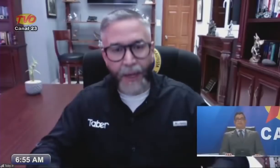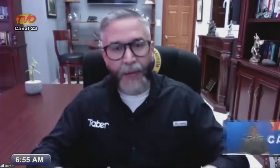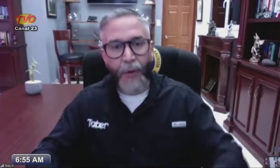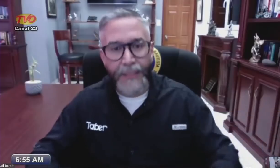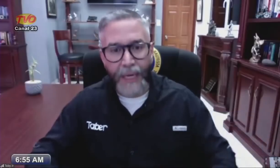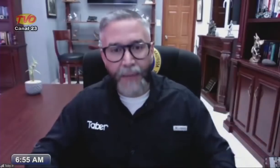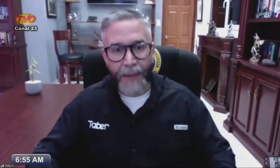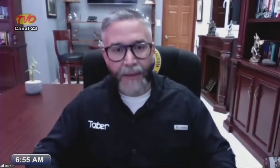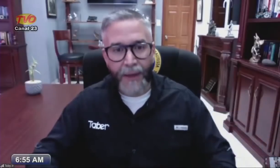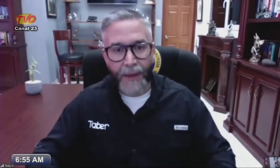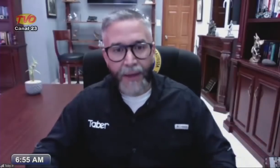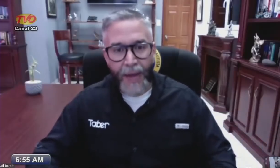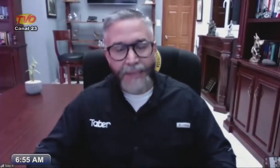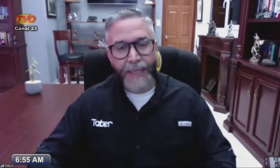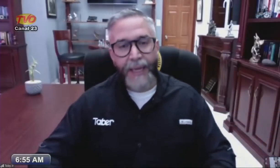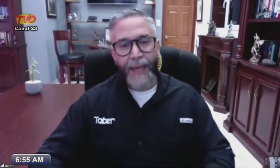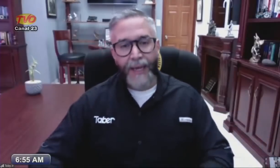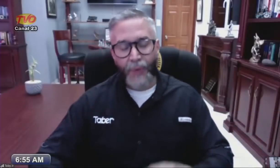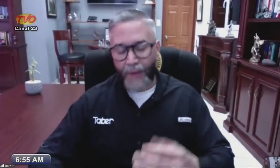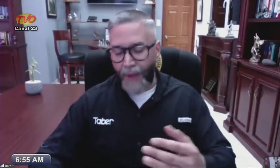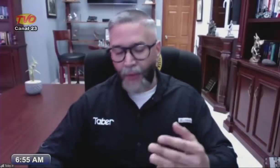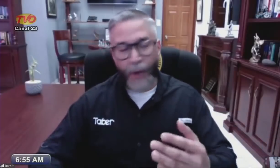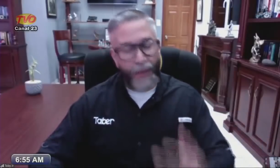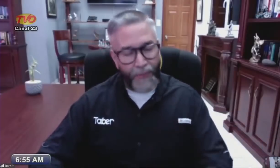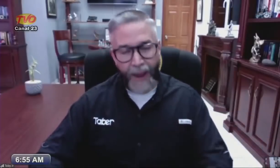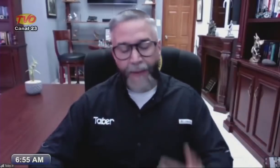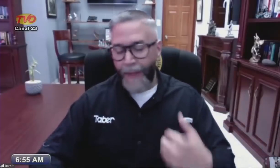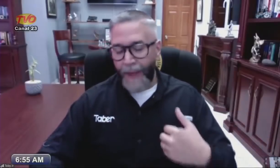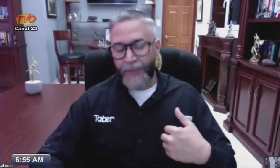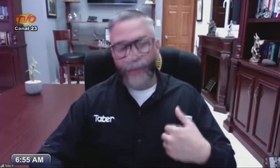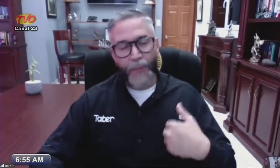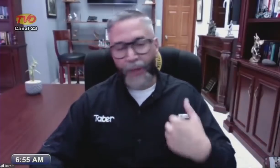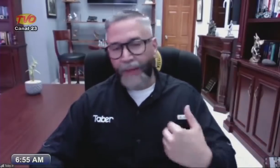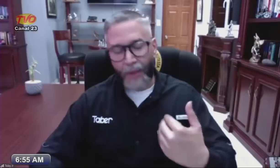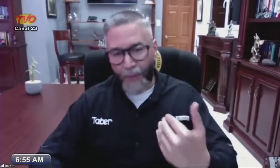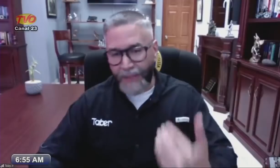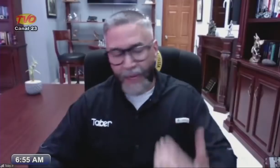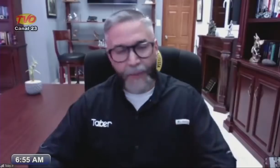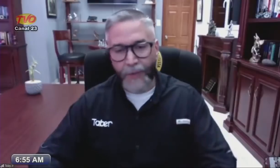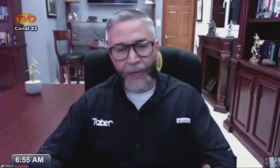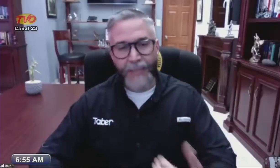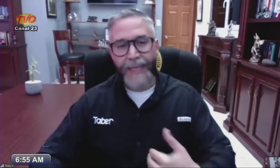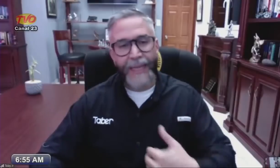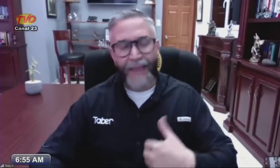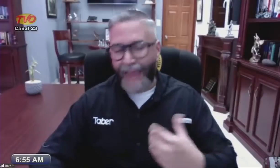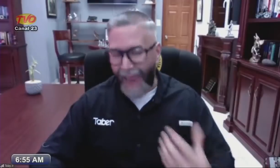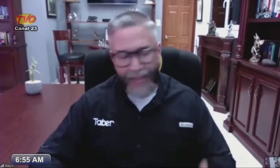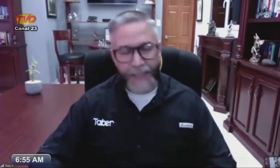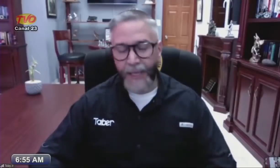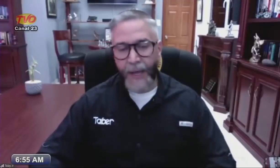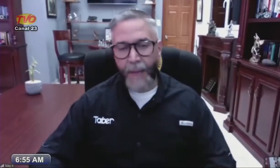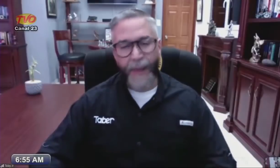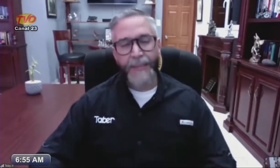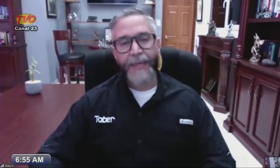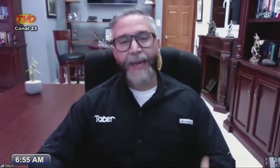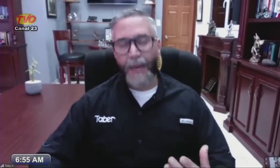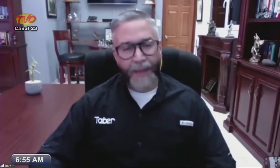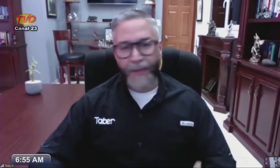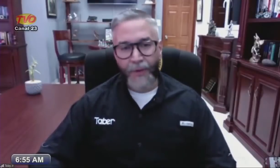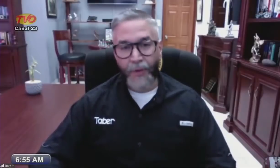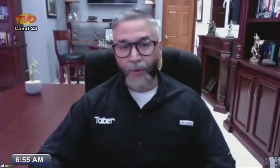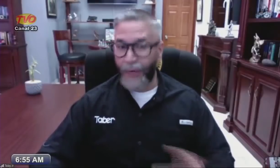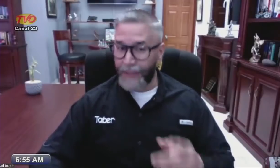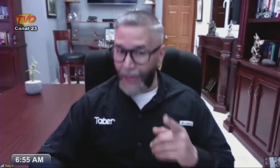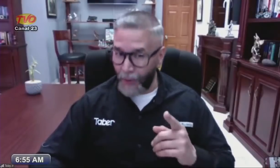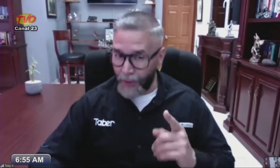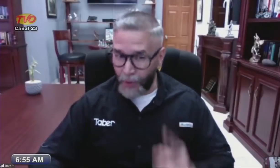diciembre y dio las alimenta así que estoy hablando en fe estoy proyectando más a la persona que está llena de quejas para decir que el